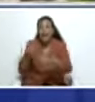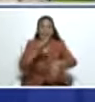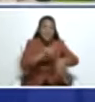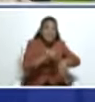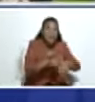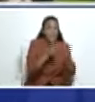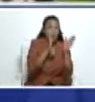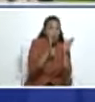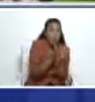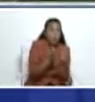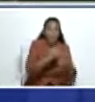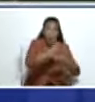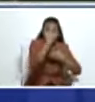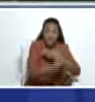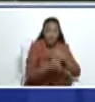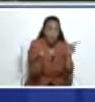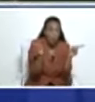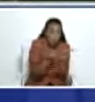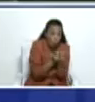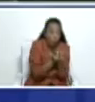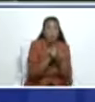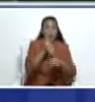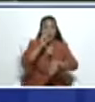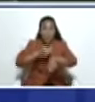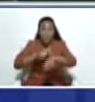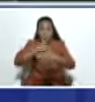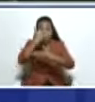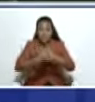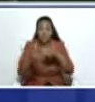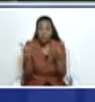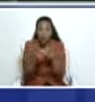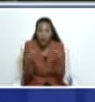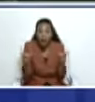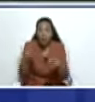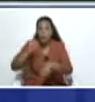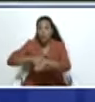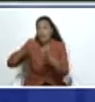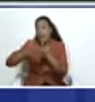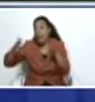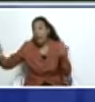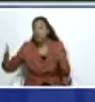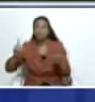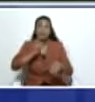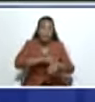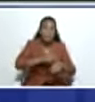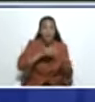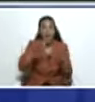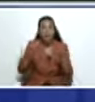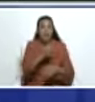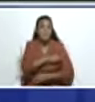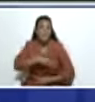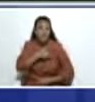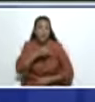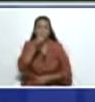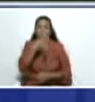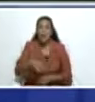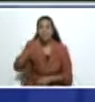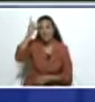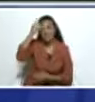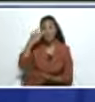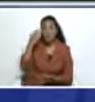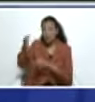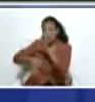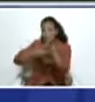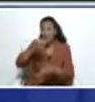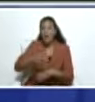largo plazo para su decisión final. Así es, presidente. Bueno, aquí en la ebullición desde este hermoso parque